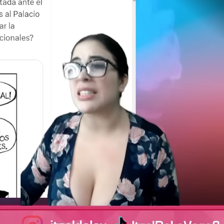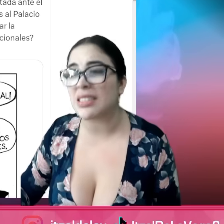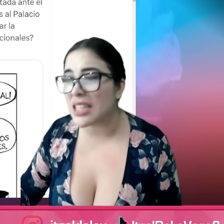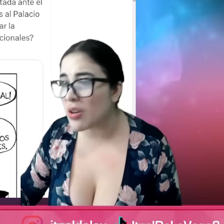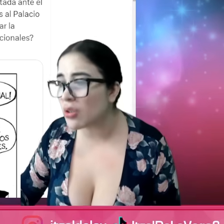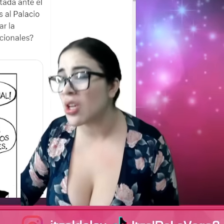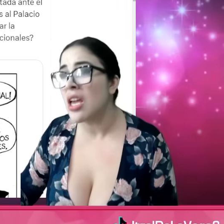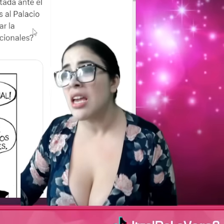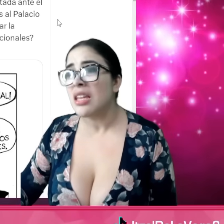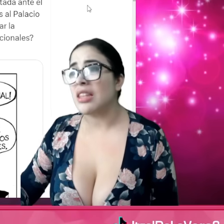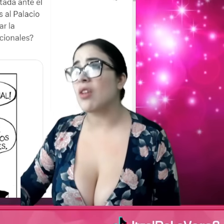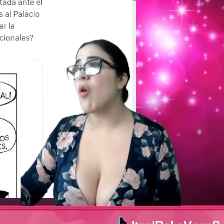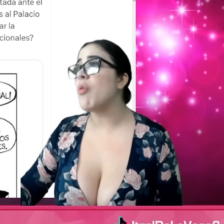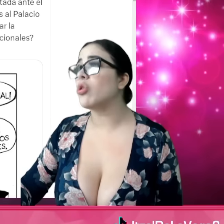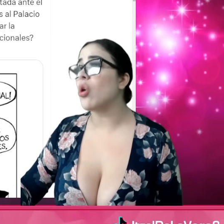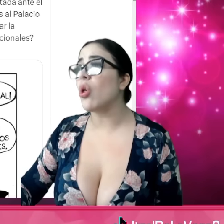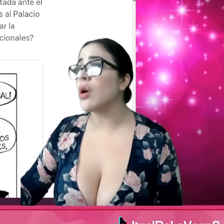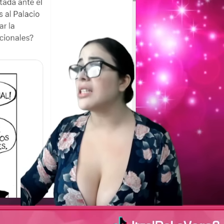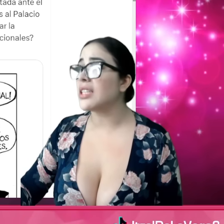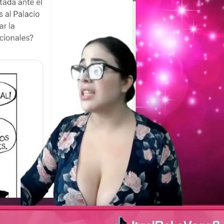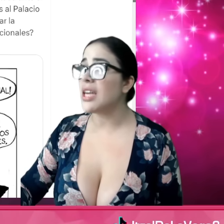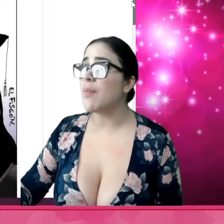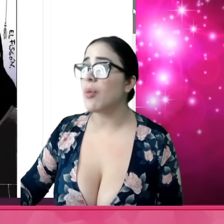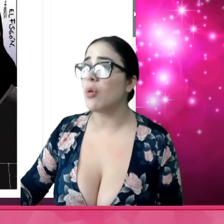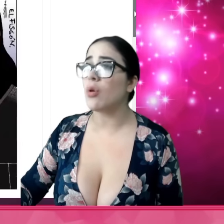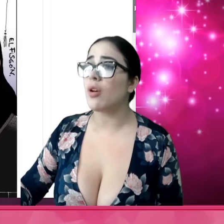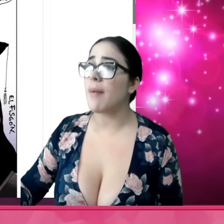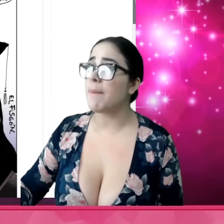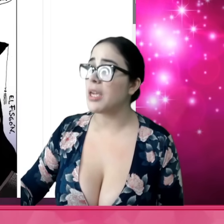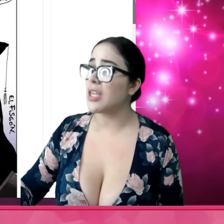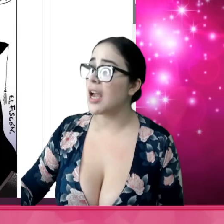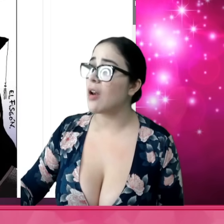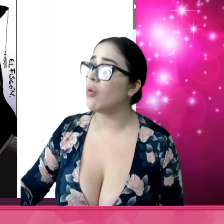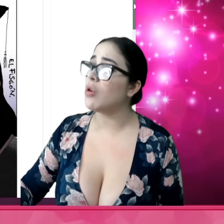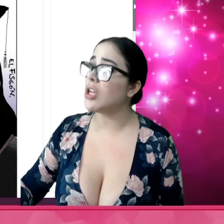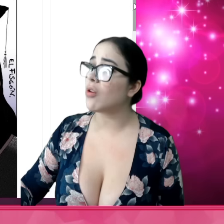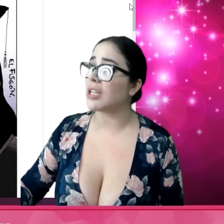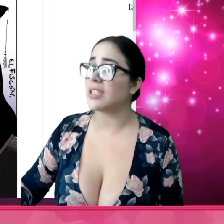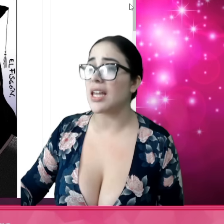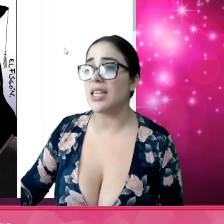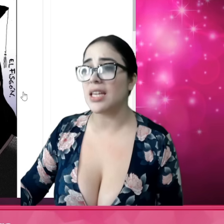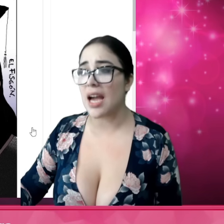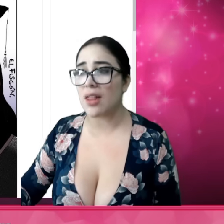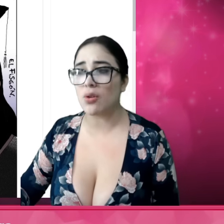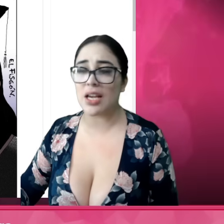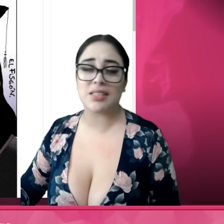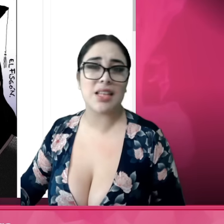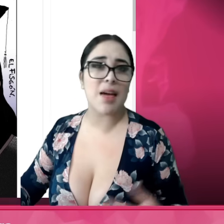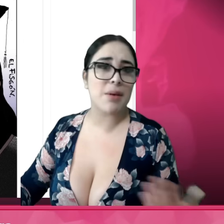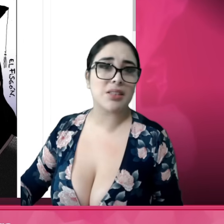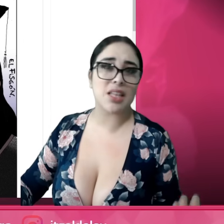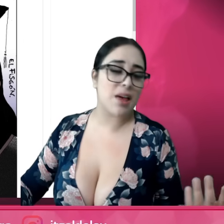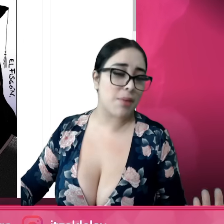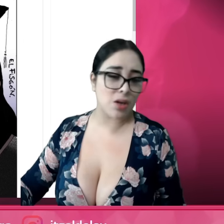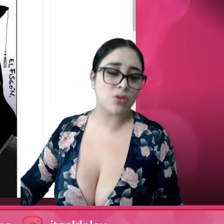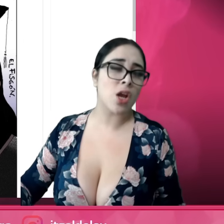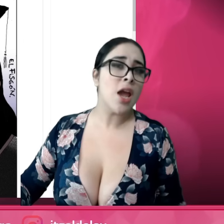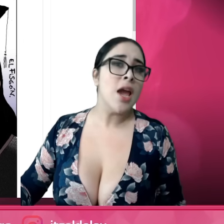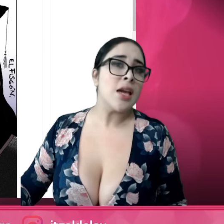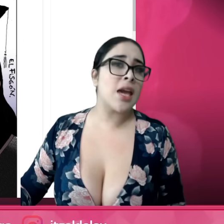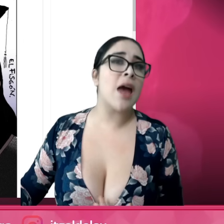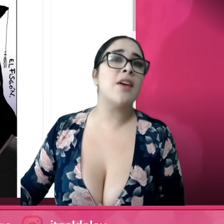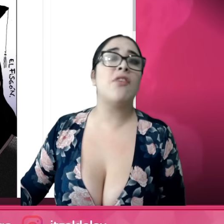sido testigos de cómo todo este tiempo Norma Piña lo único que se ha dedicado es nada más y nada